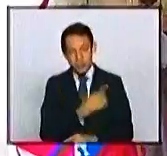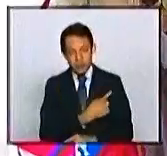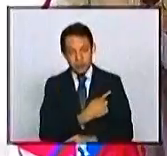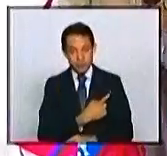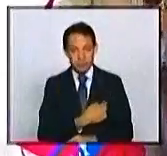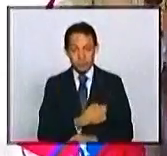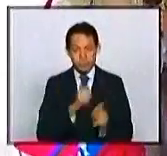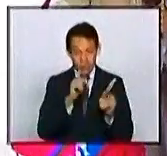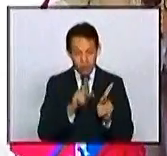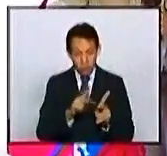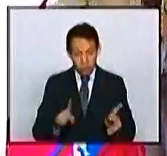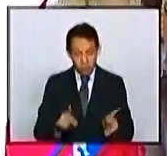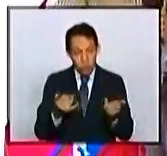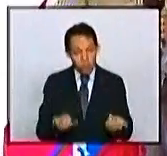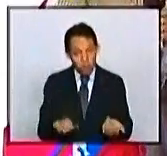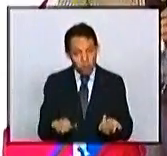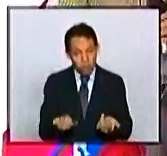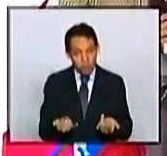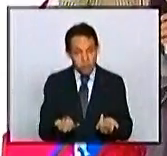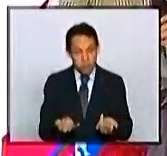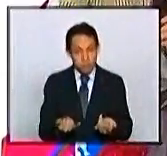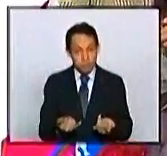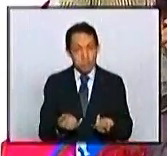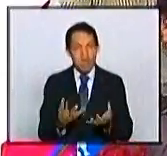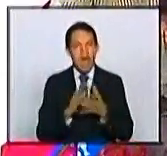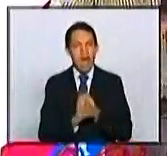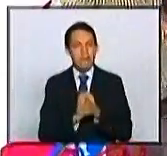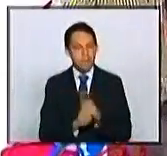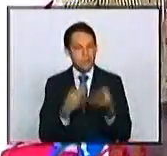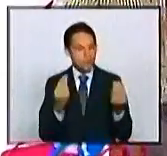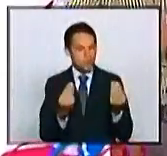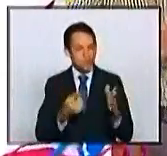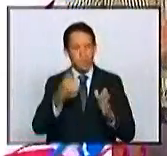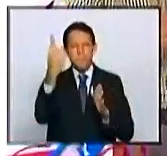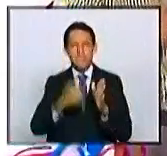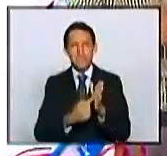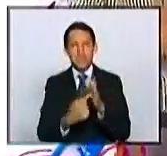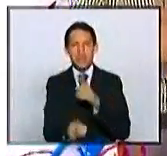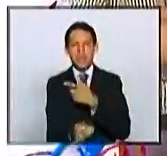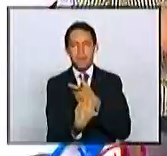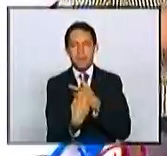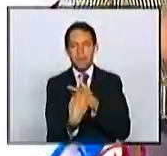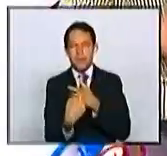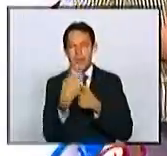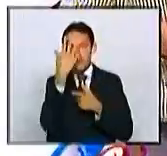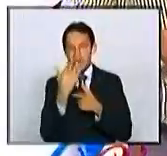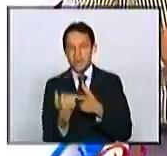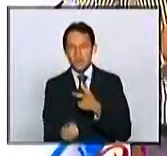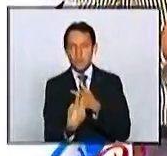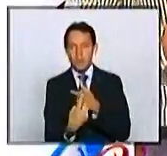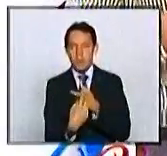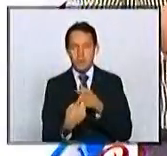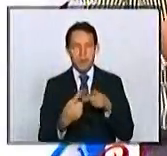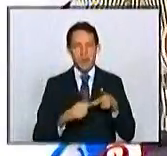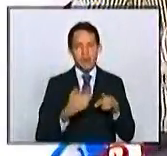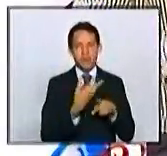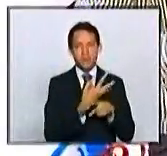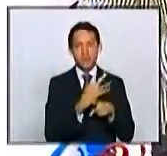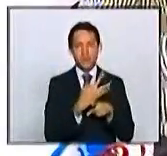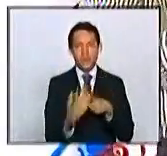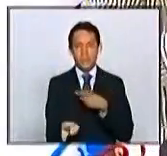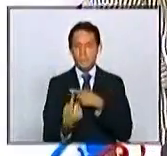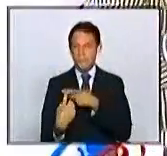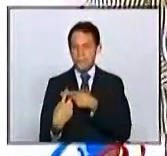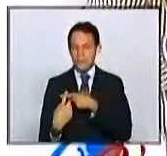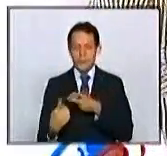hoy tiene 1000 amigos en Facebook, tiene 400 seguidores en Twitter o 2000 seguidores